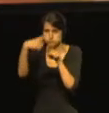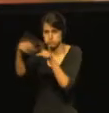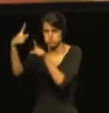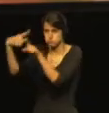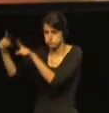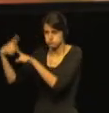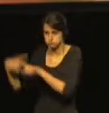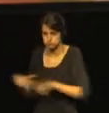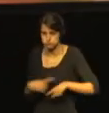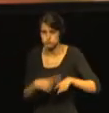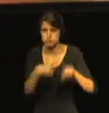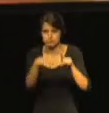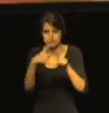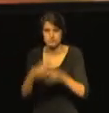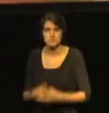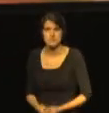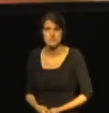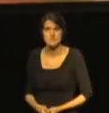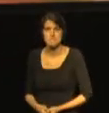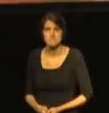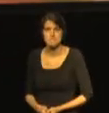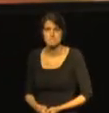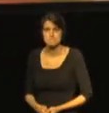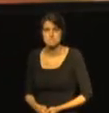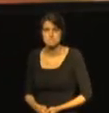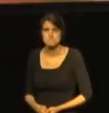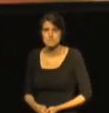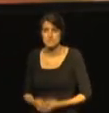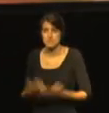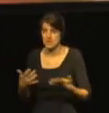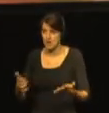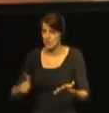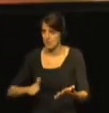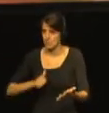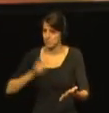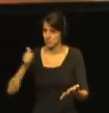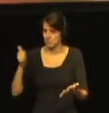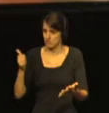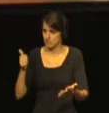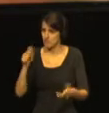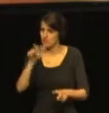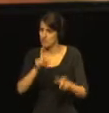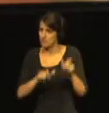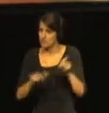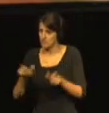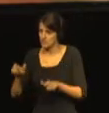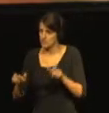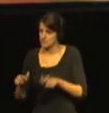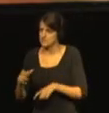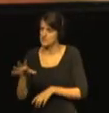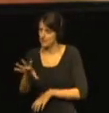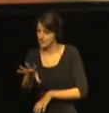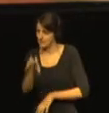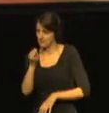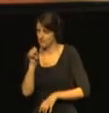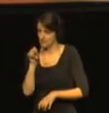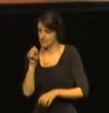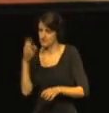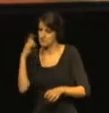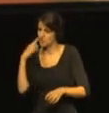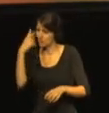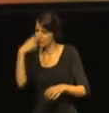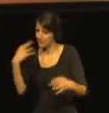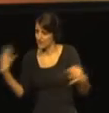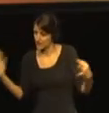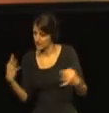Tenemos una oportunidad para que las personas entiendan la sordoceguera y cambiar las cosas a mejor. Es por ello que hemos